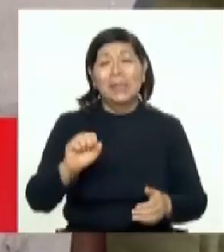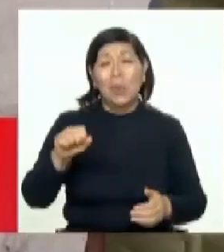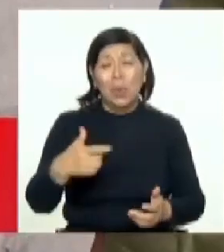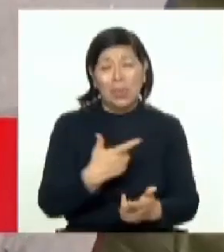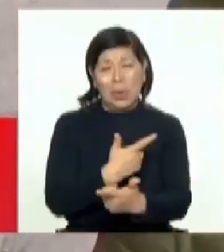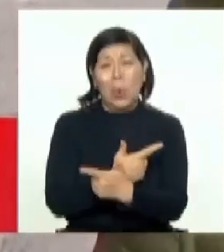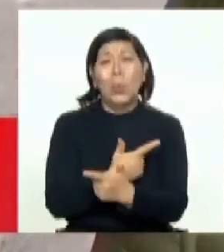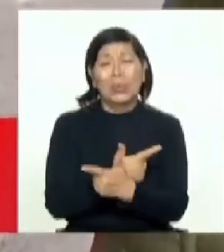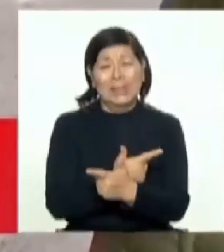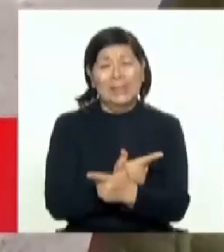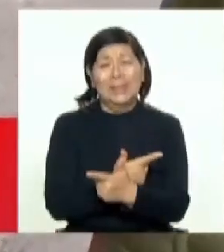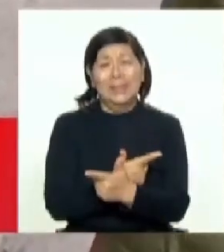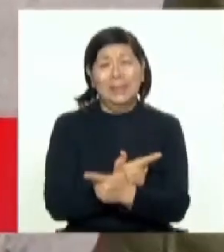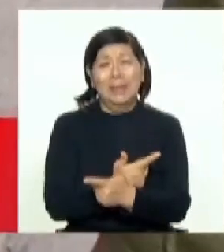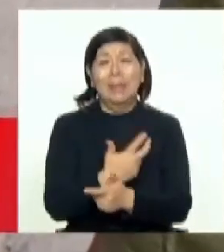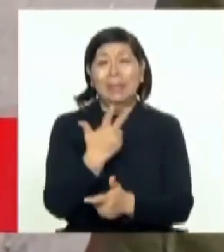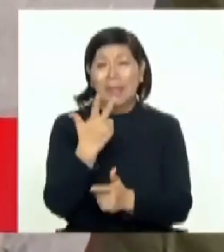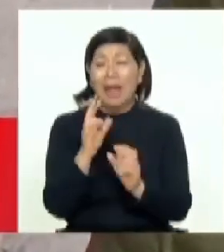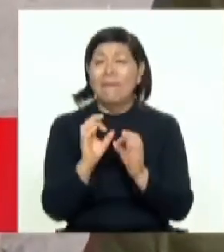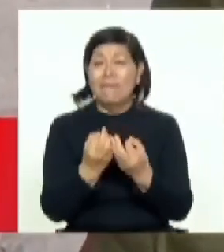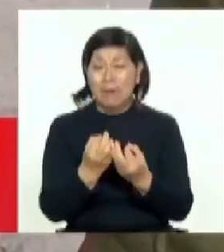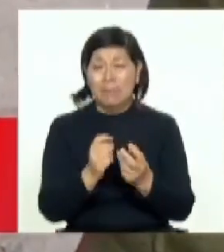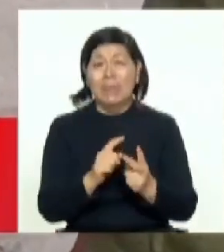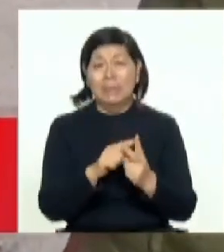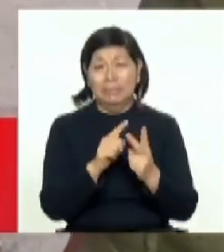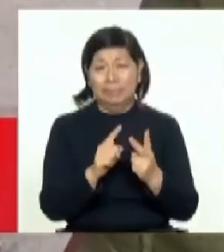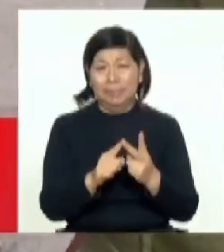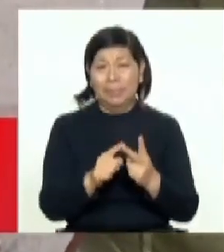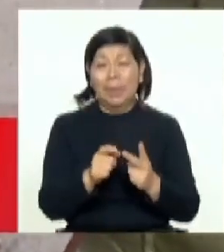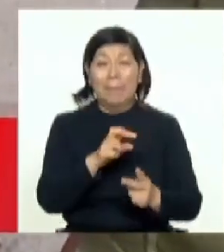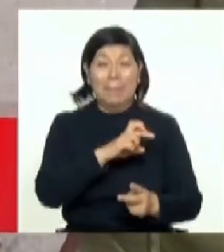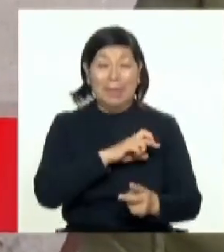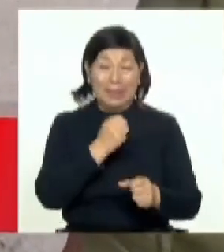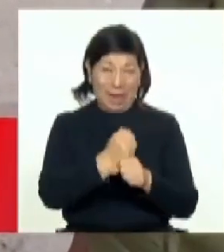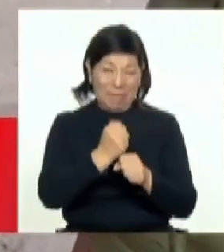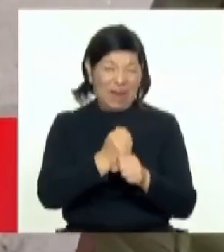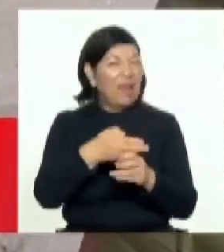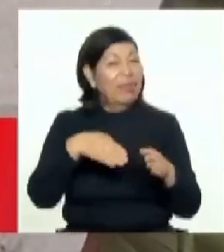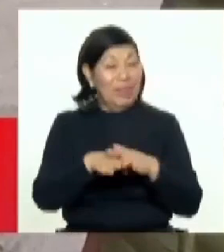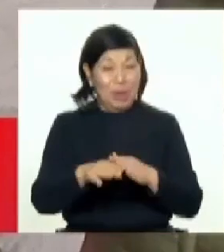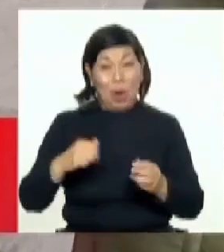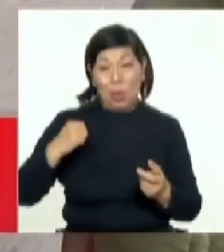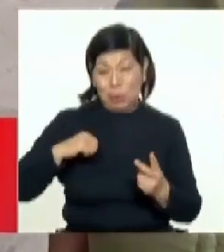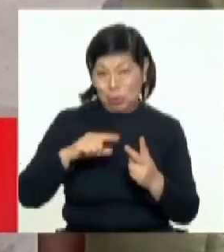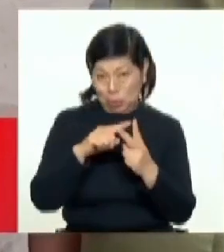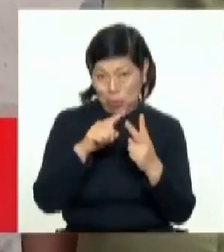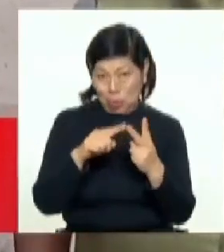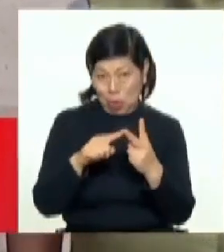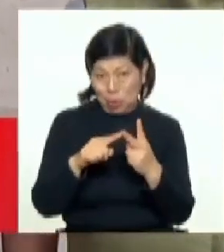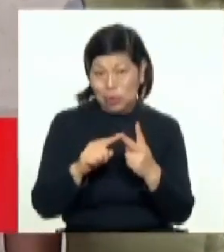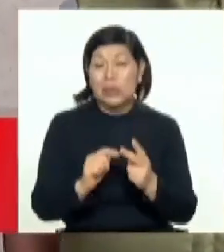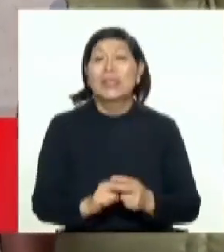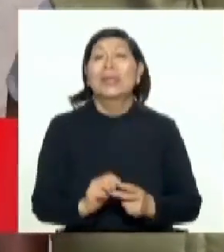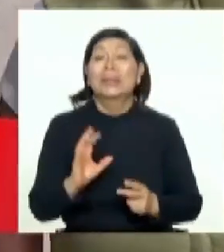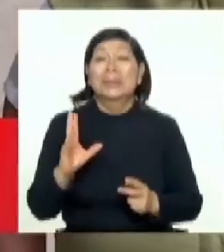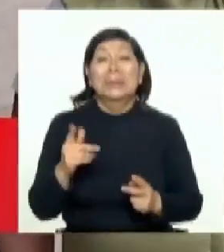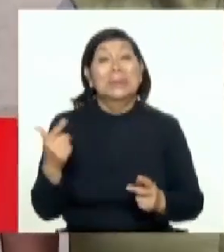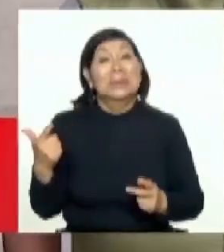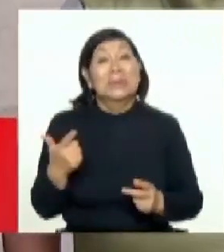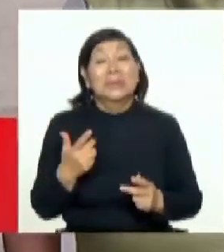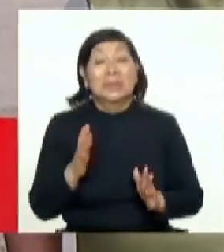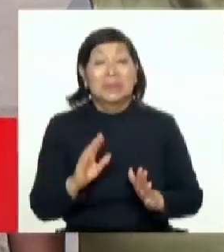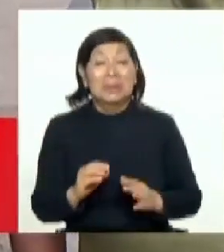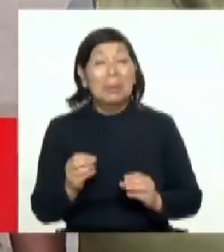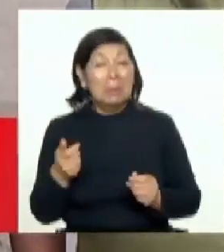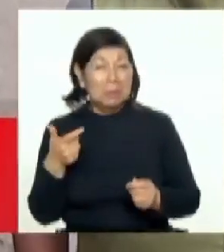de Lurigancho, que ha enlutado a 3 familias, a 2 serenos que fueron víctimas de unos delincuentes, aparentemente